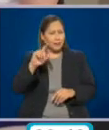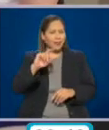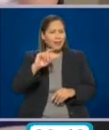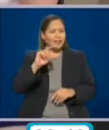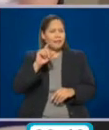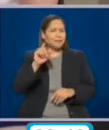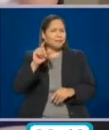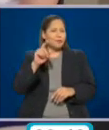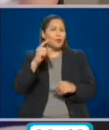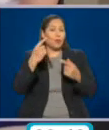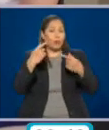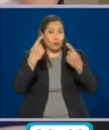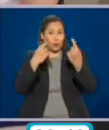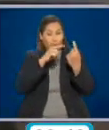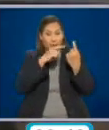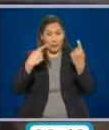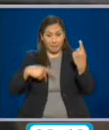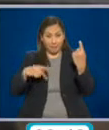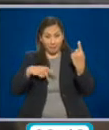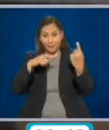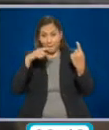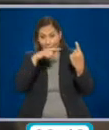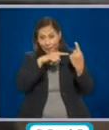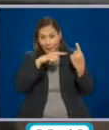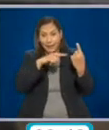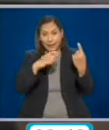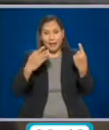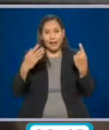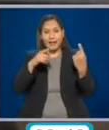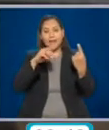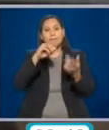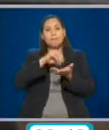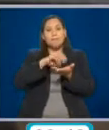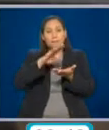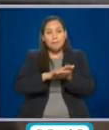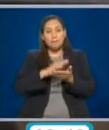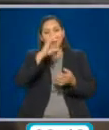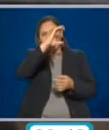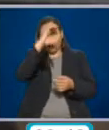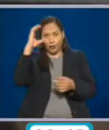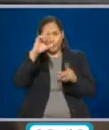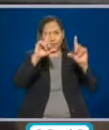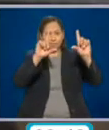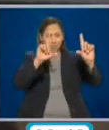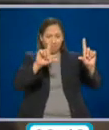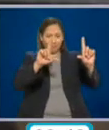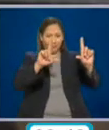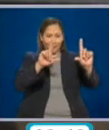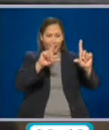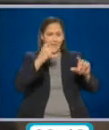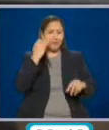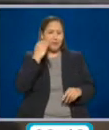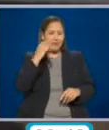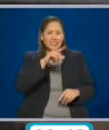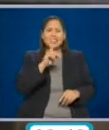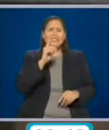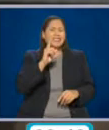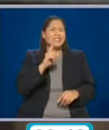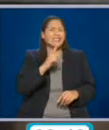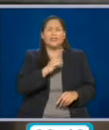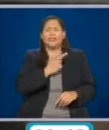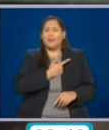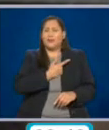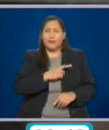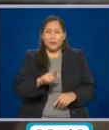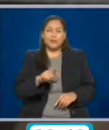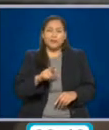exactamente. Alguna persona que algo que se llegó a publicar de él en algún momento dado no le resultaba favorable ahora